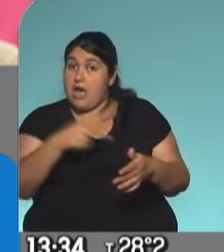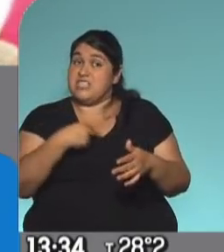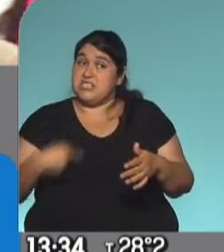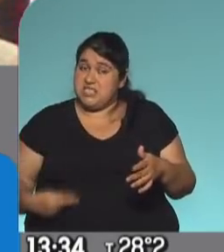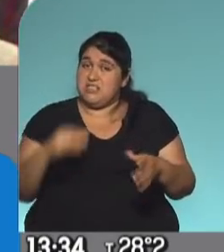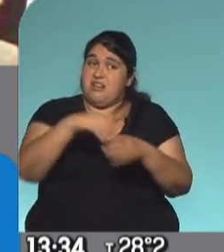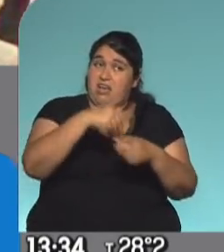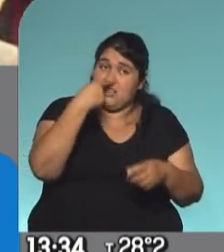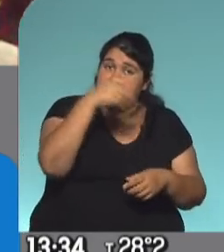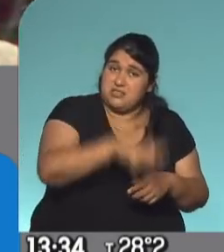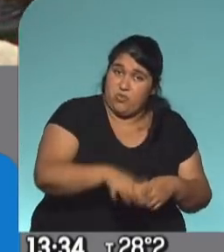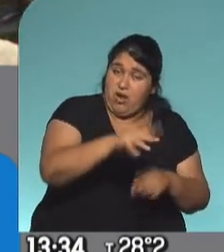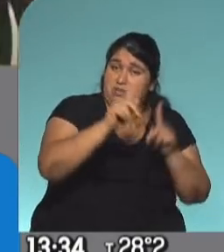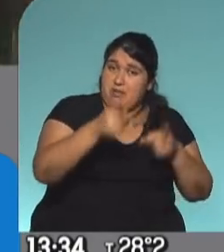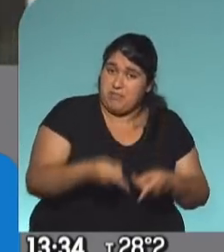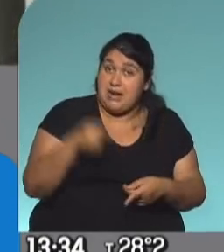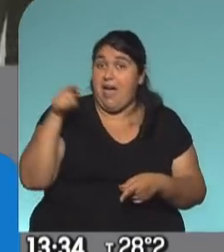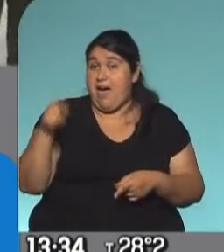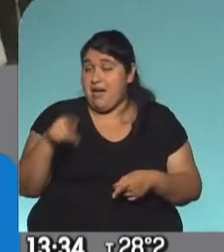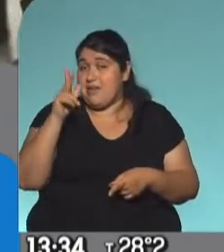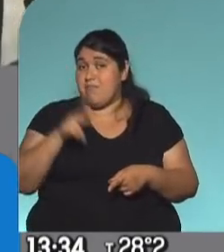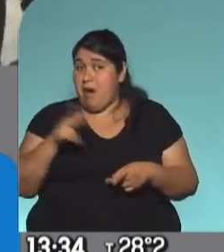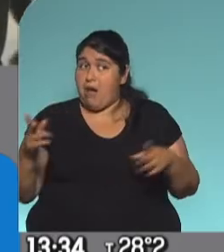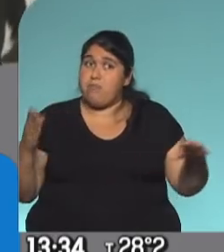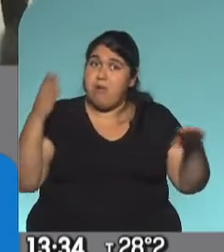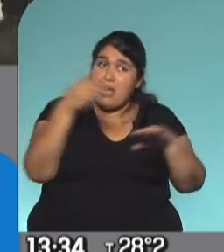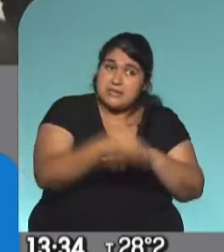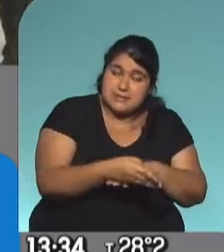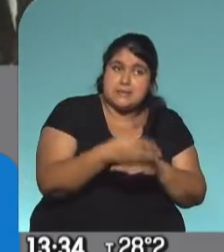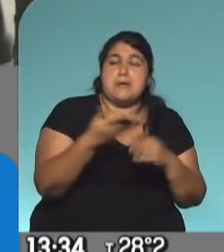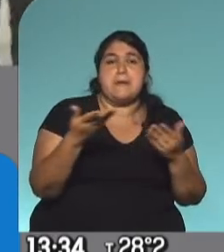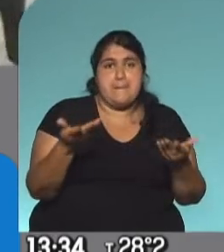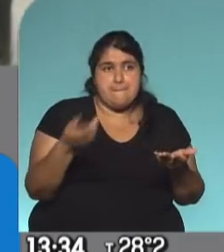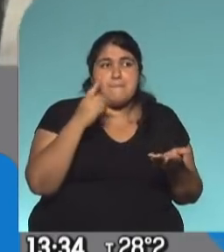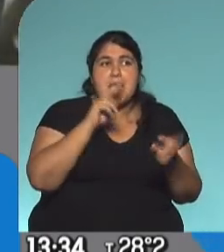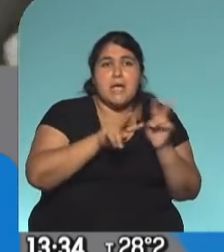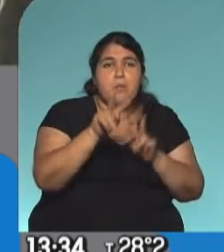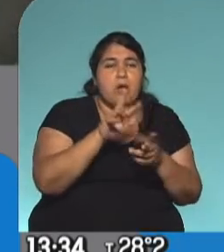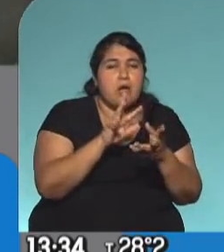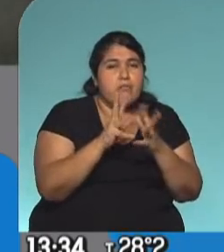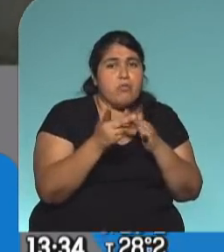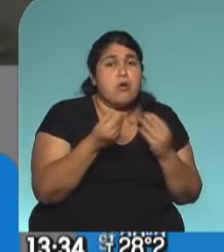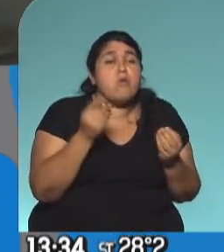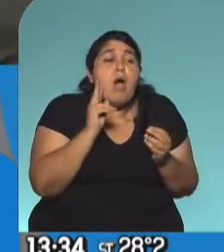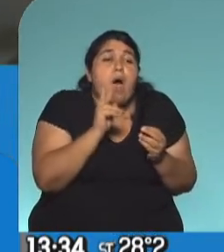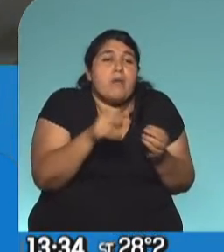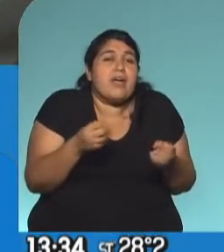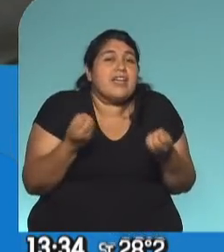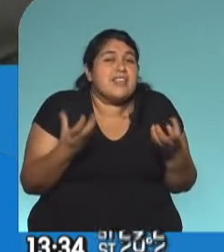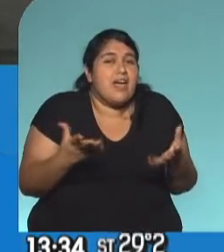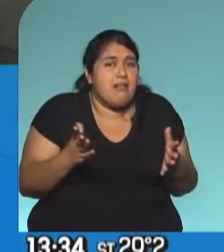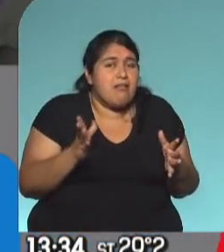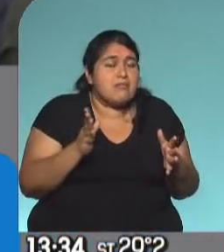zona. Creo que ahí el Papa va a tratar de dar respuestas y bueno, veremos cómo